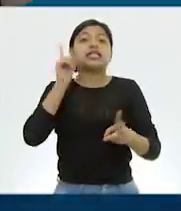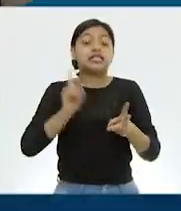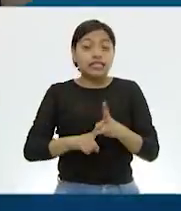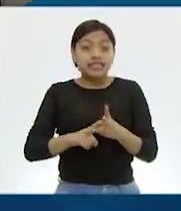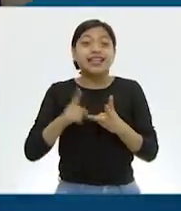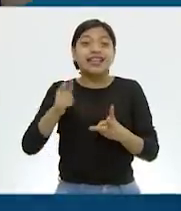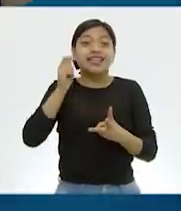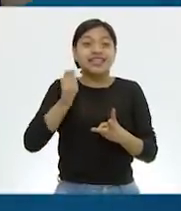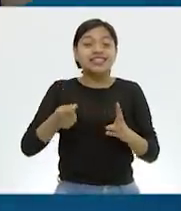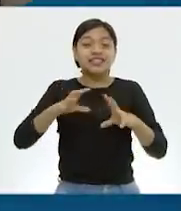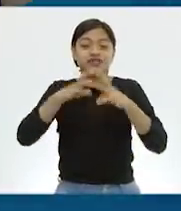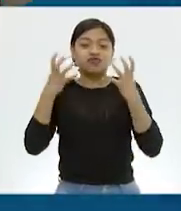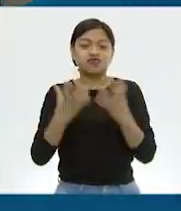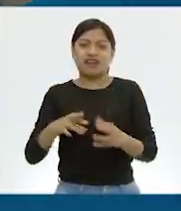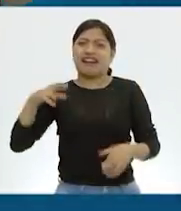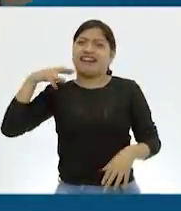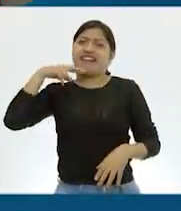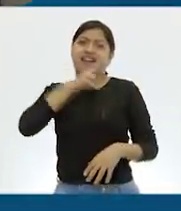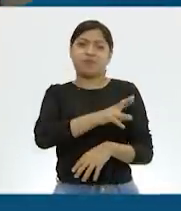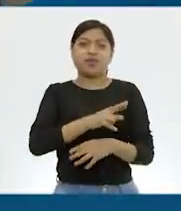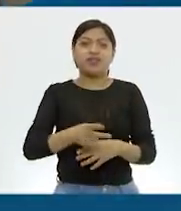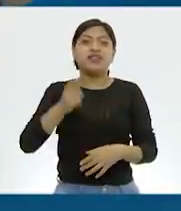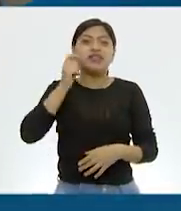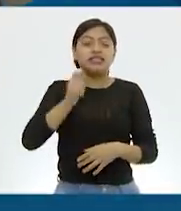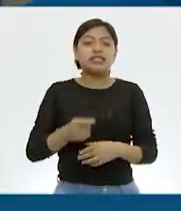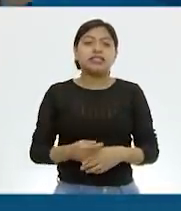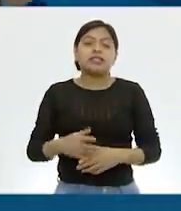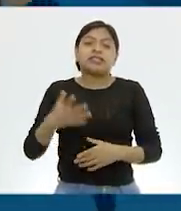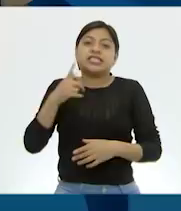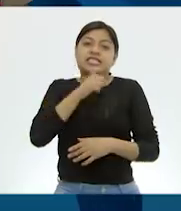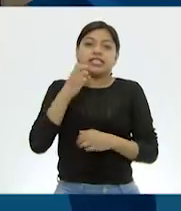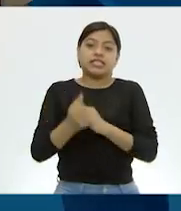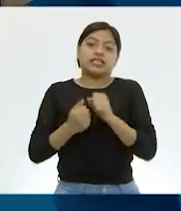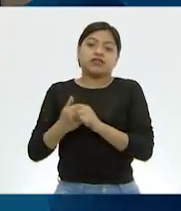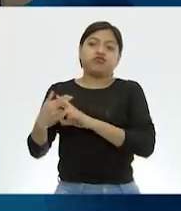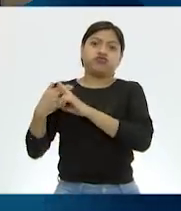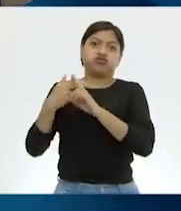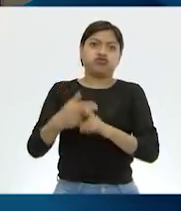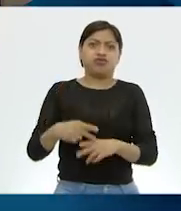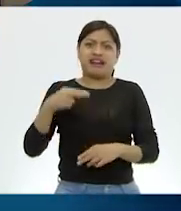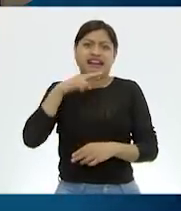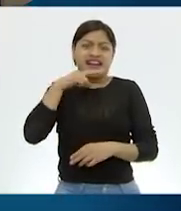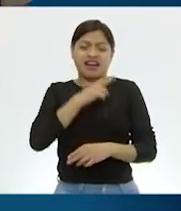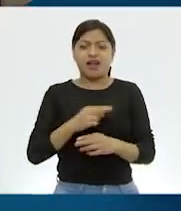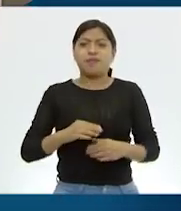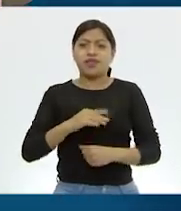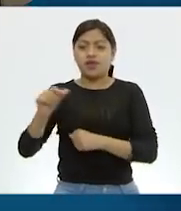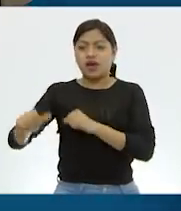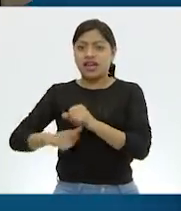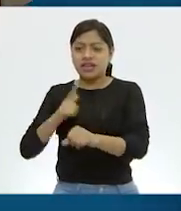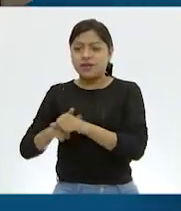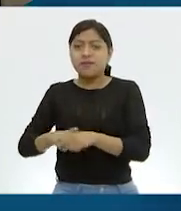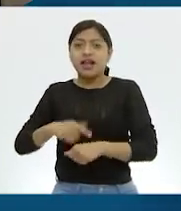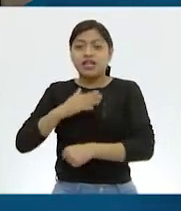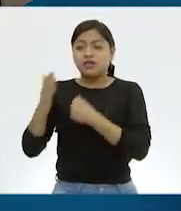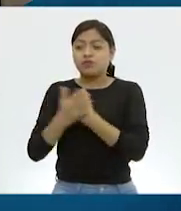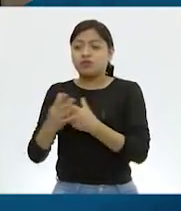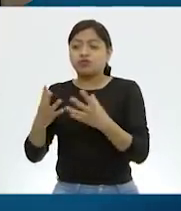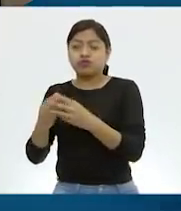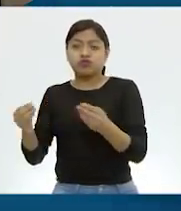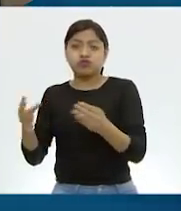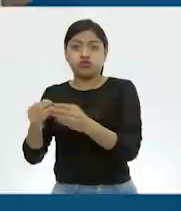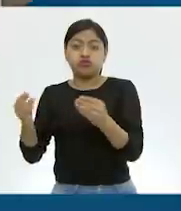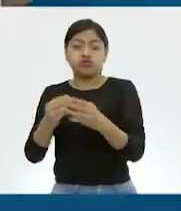que fueron geológicamente muy rápidas, en decenas de miles o cientos de miles de años. Esta es causada por el hombre y tiene las